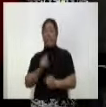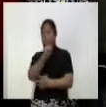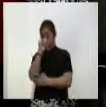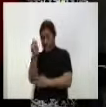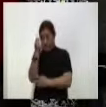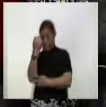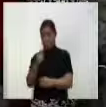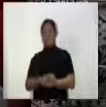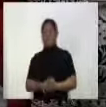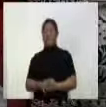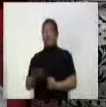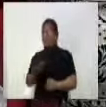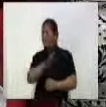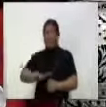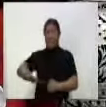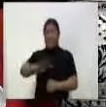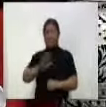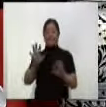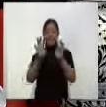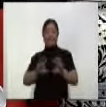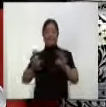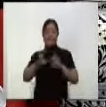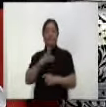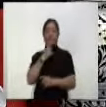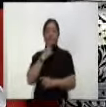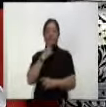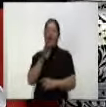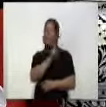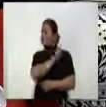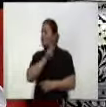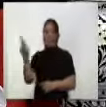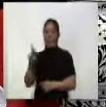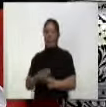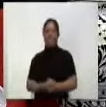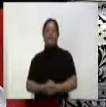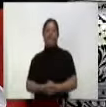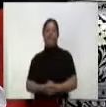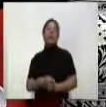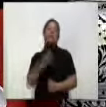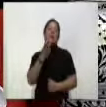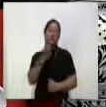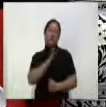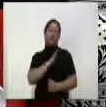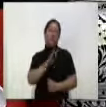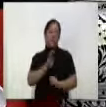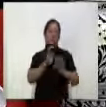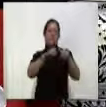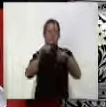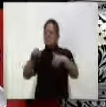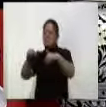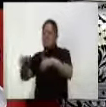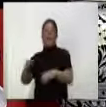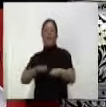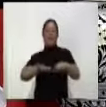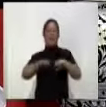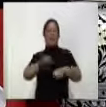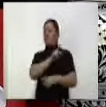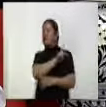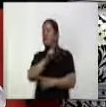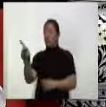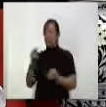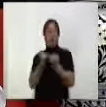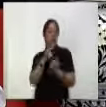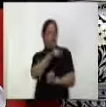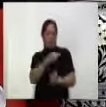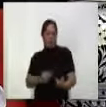información o los sistemas computacionales se utilizan en todas las áreas, ¿no? Entonces tienen cabida en todas las empresas, incluso ellos pueden crear su